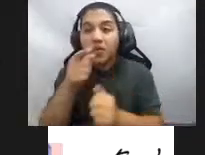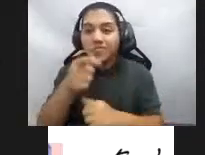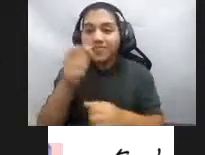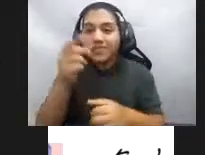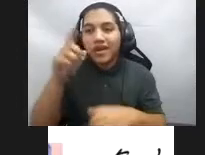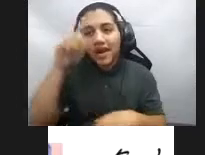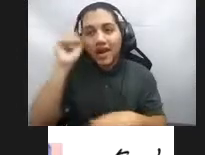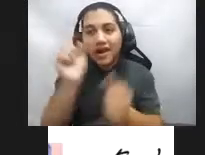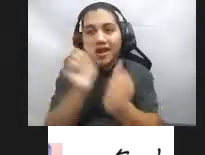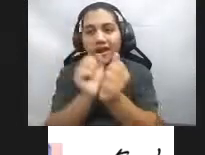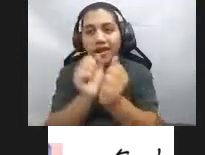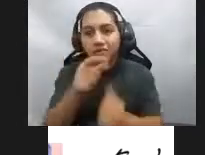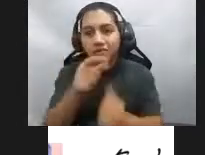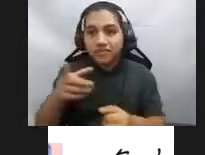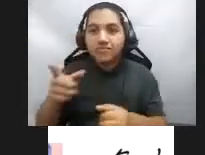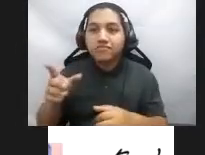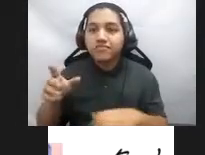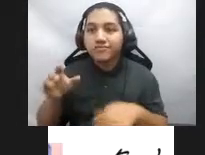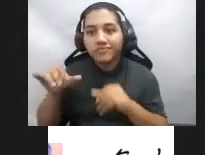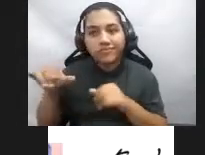eso les voy a hablar un poquito más adelante.